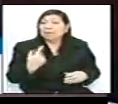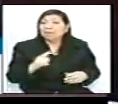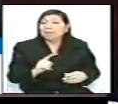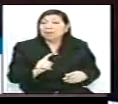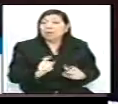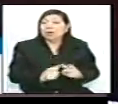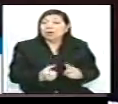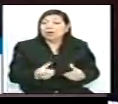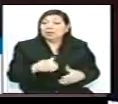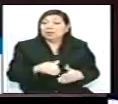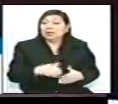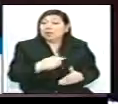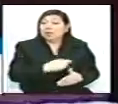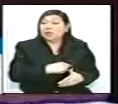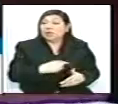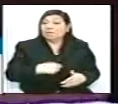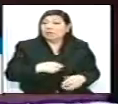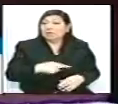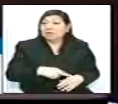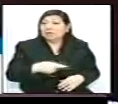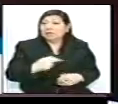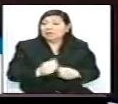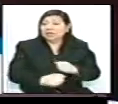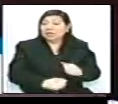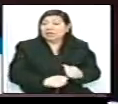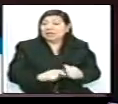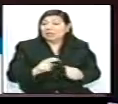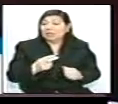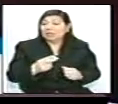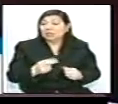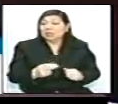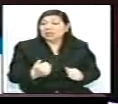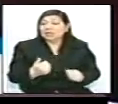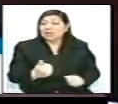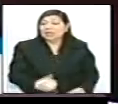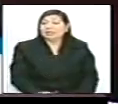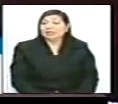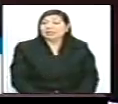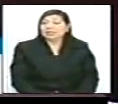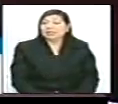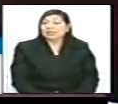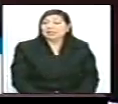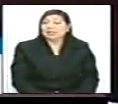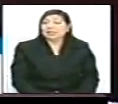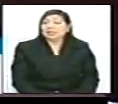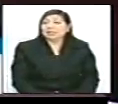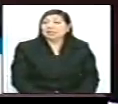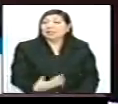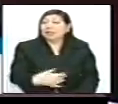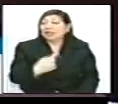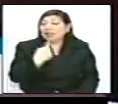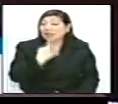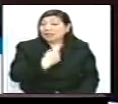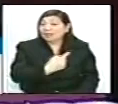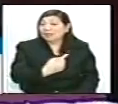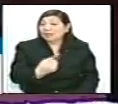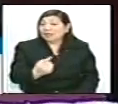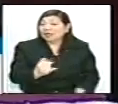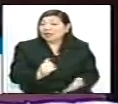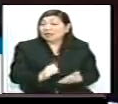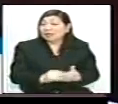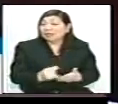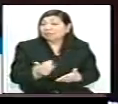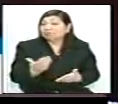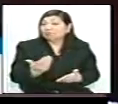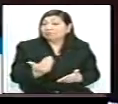los candidatos a gobernadores regionales en el año 2010. Había anunciado que habían varios que habían